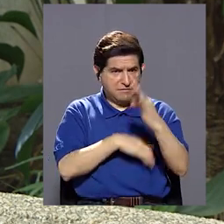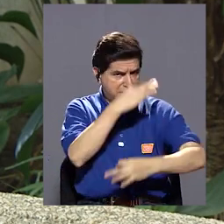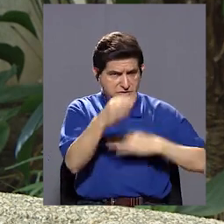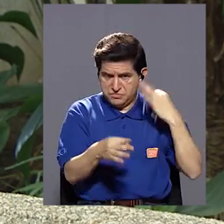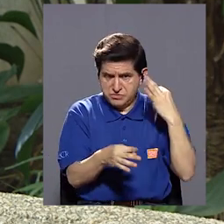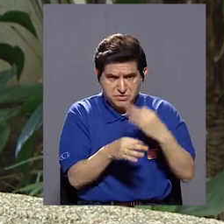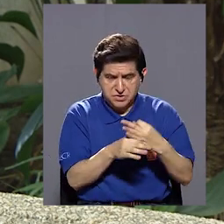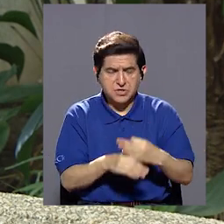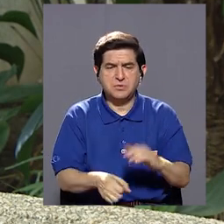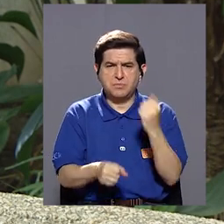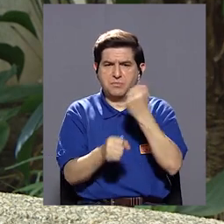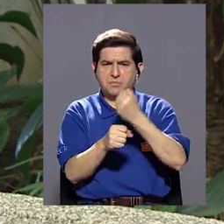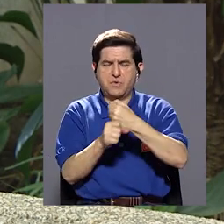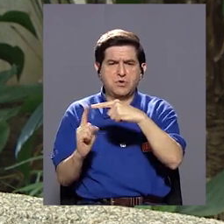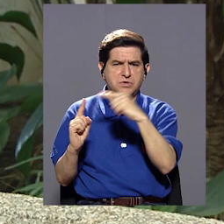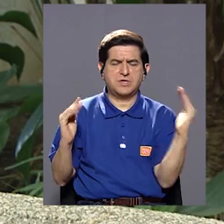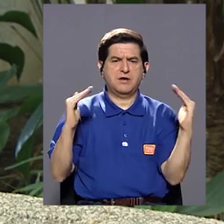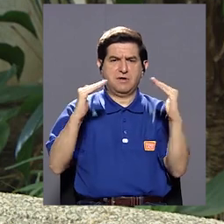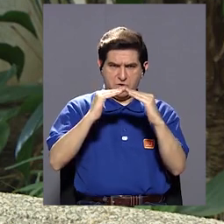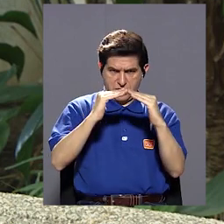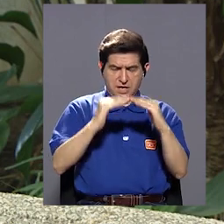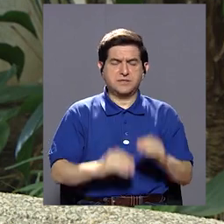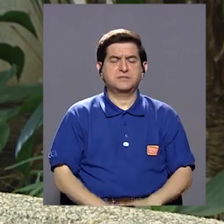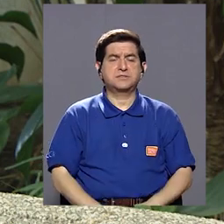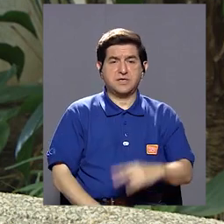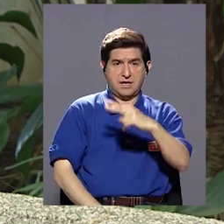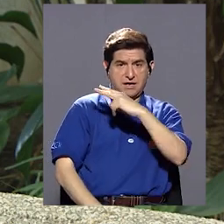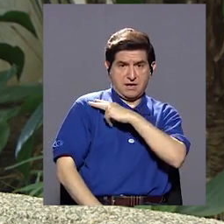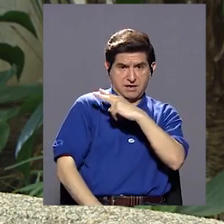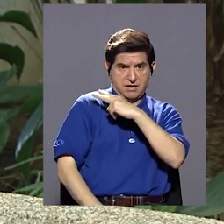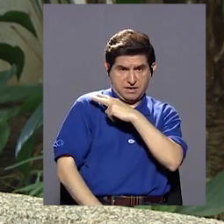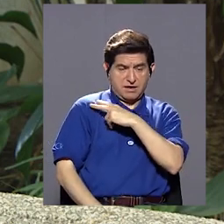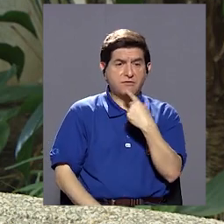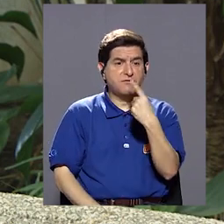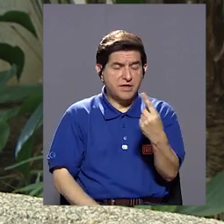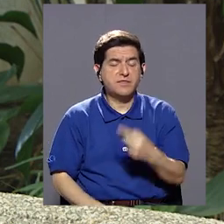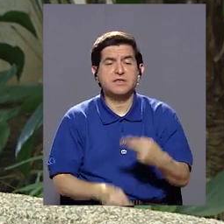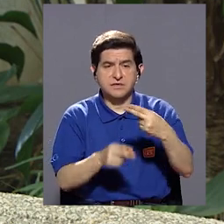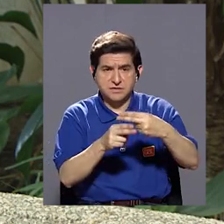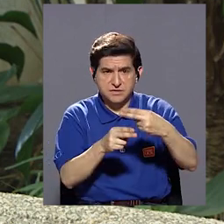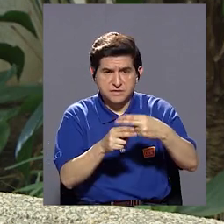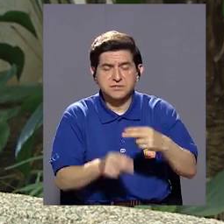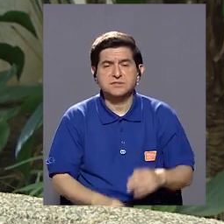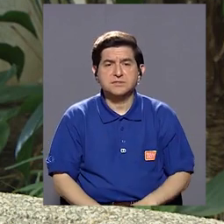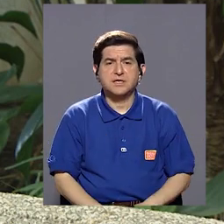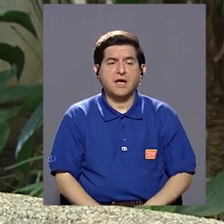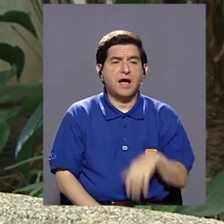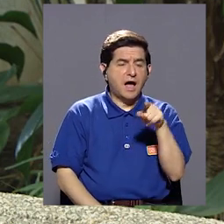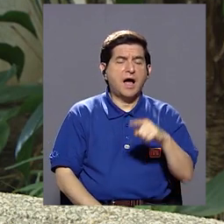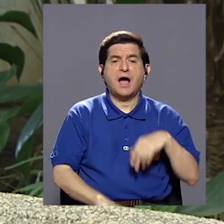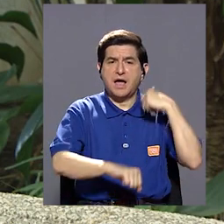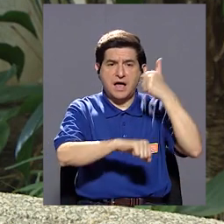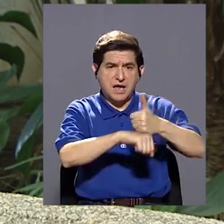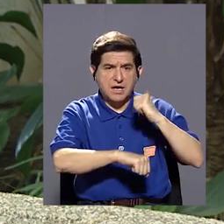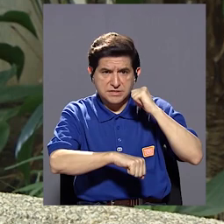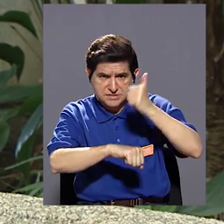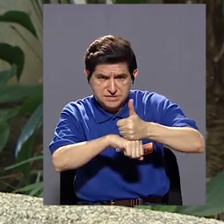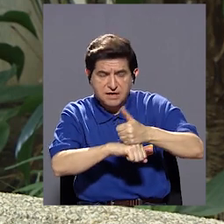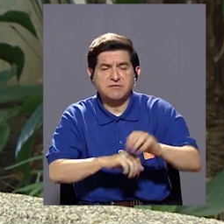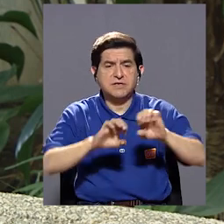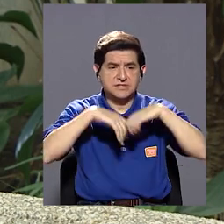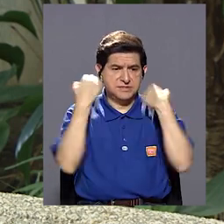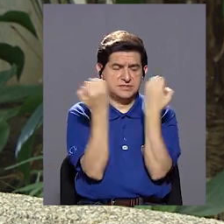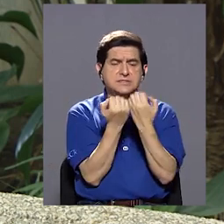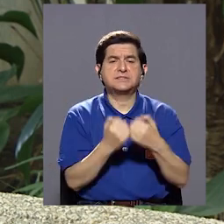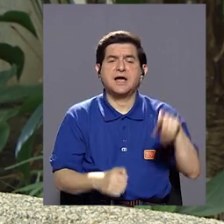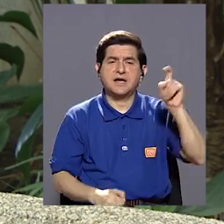sea que lo manden a la casa a trabajar, el patrono, también lo indica la normativa, tendría que ver la posibilidad de darle el